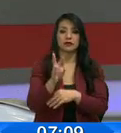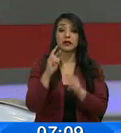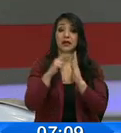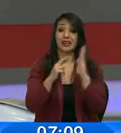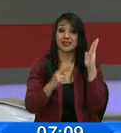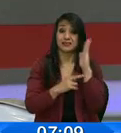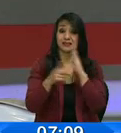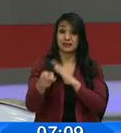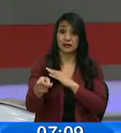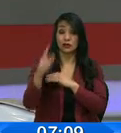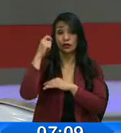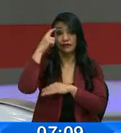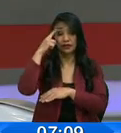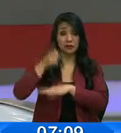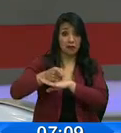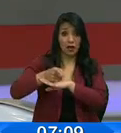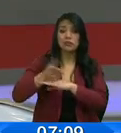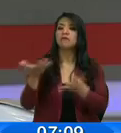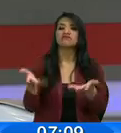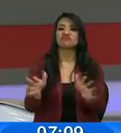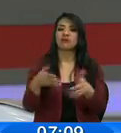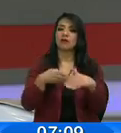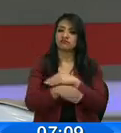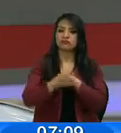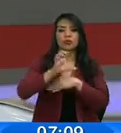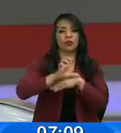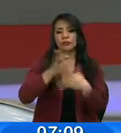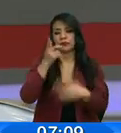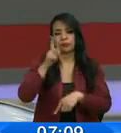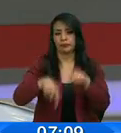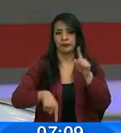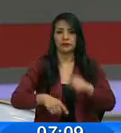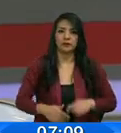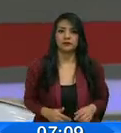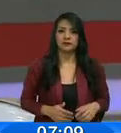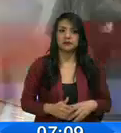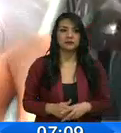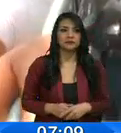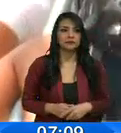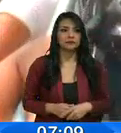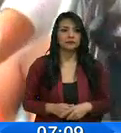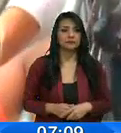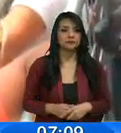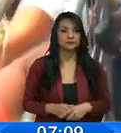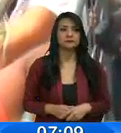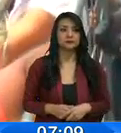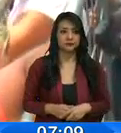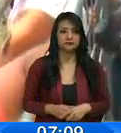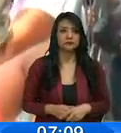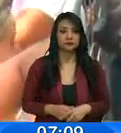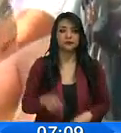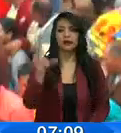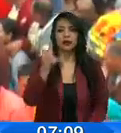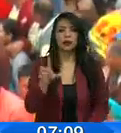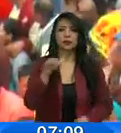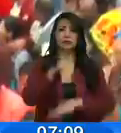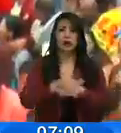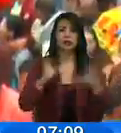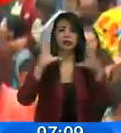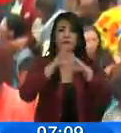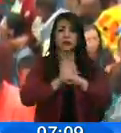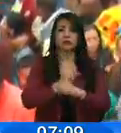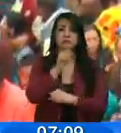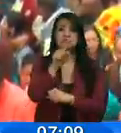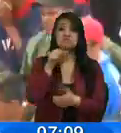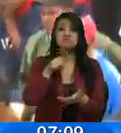solicitado por el Estado de nuestro país para ingresar a Ecuador. Hasta la tarde y noche de este lunes, más de 1.500